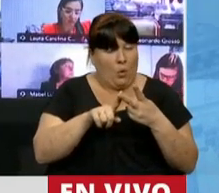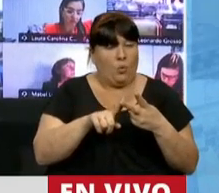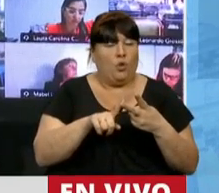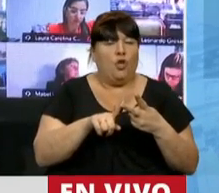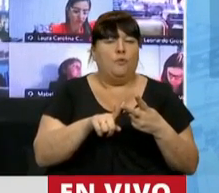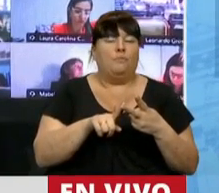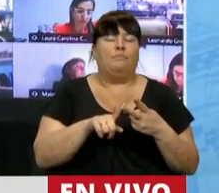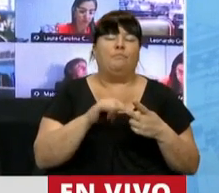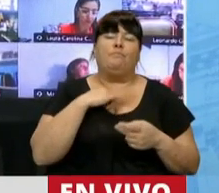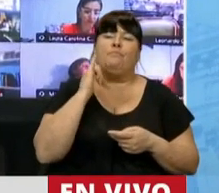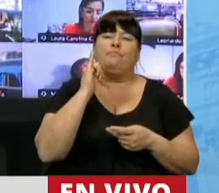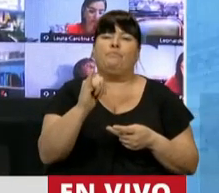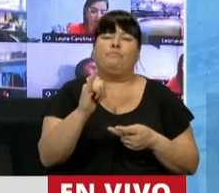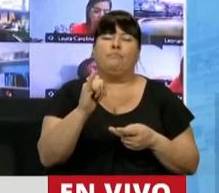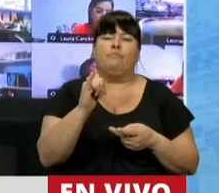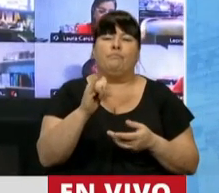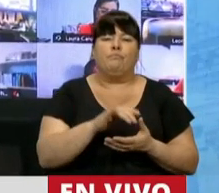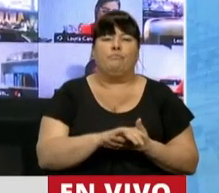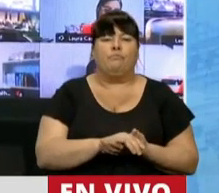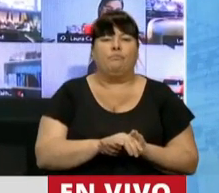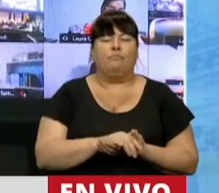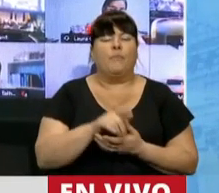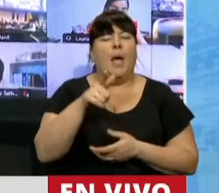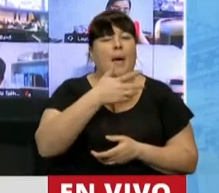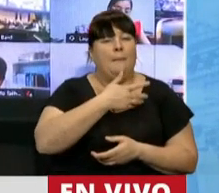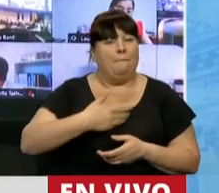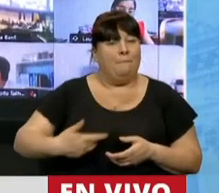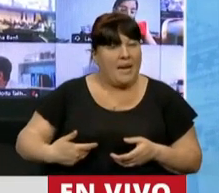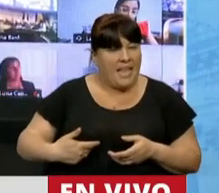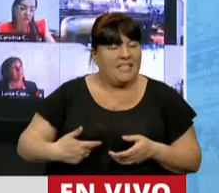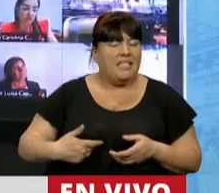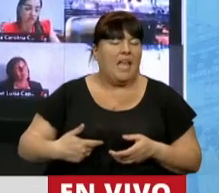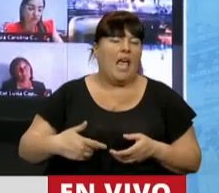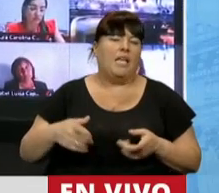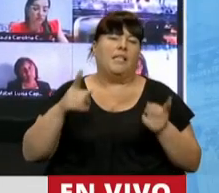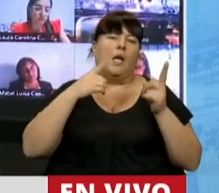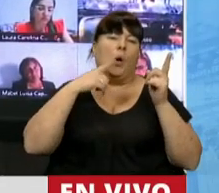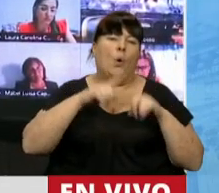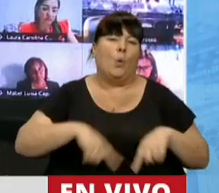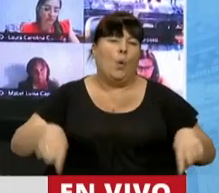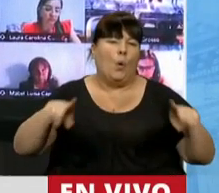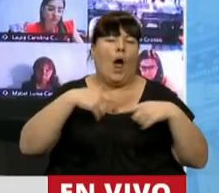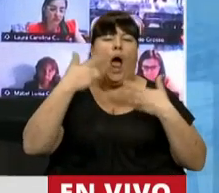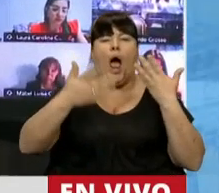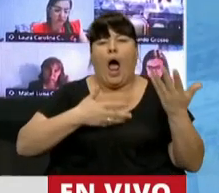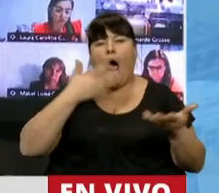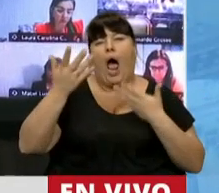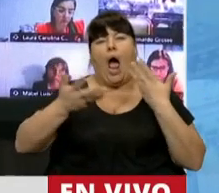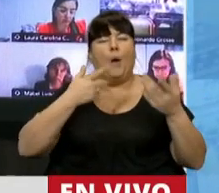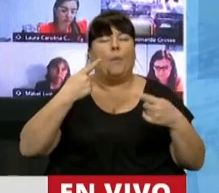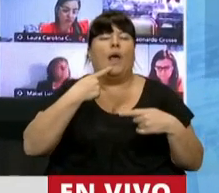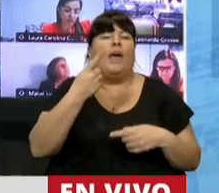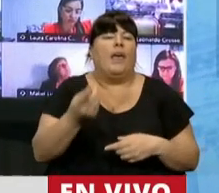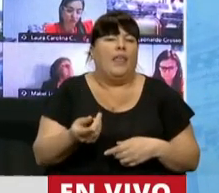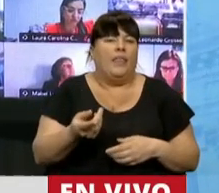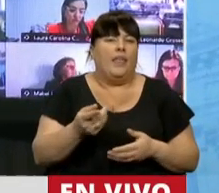contradiciendo sus dichos, está proponiendo una fórmula de movilidad jubilatoria que agravará esa